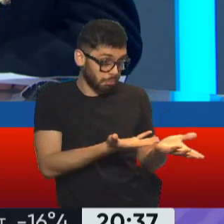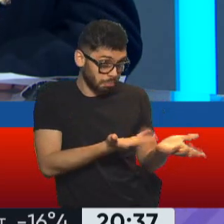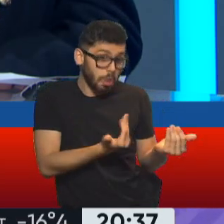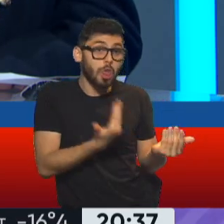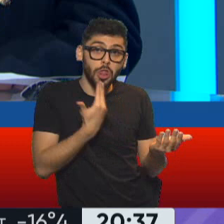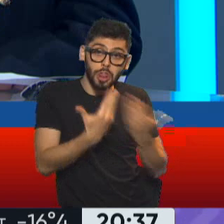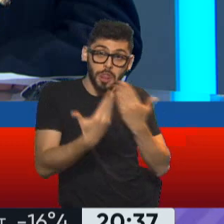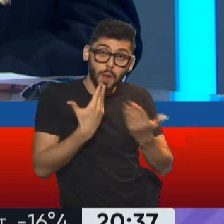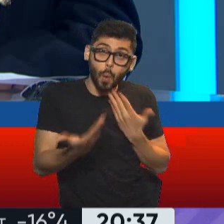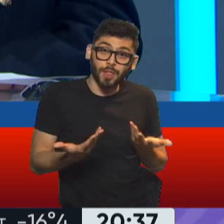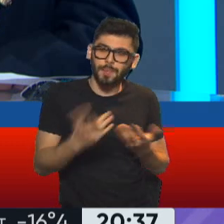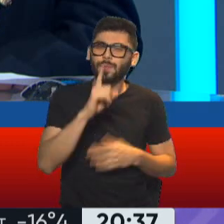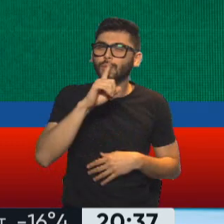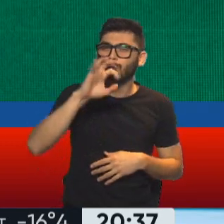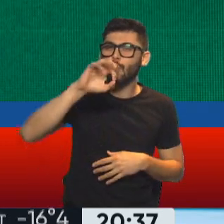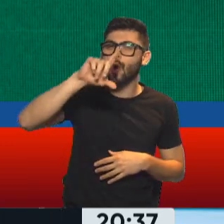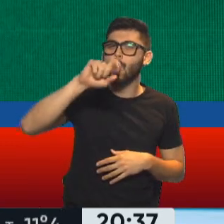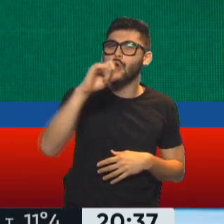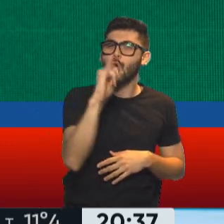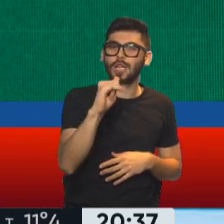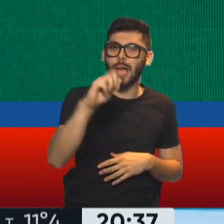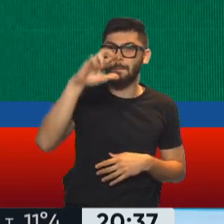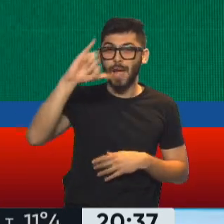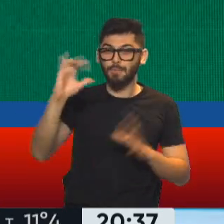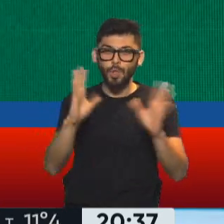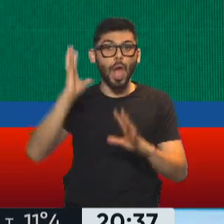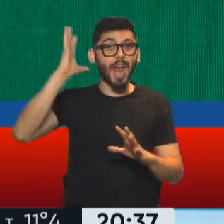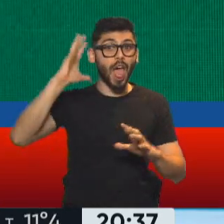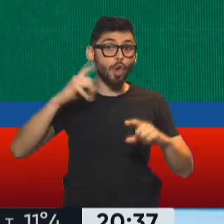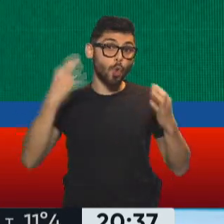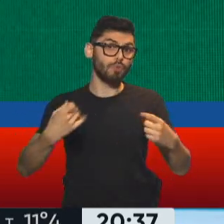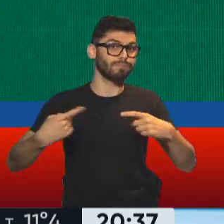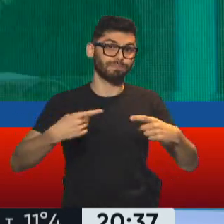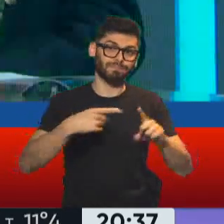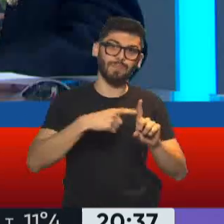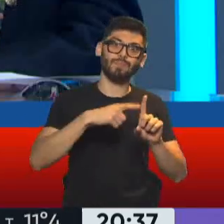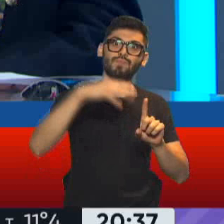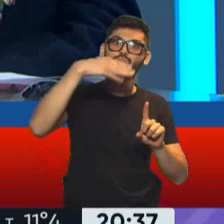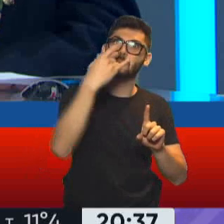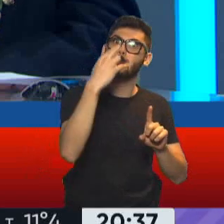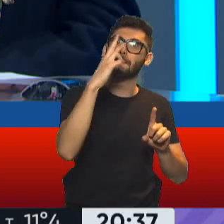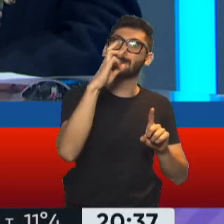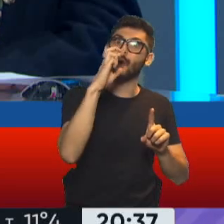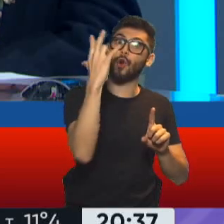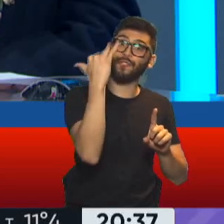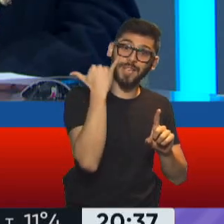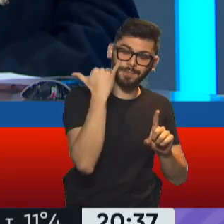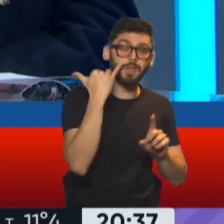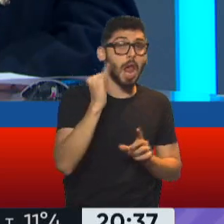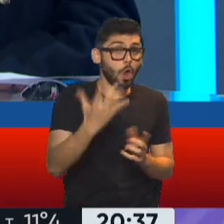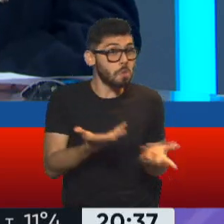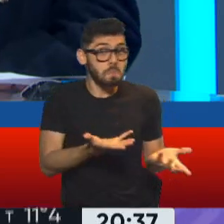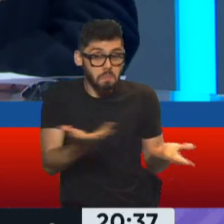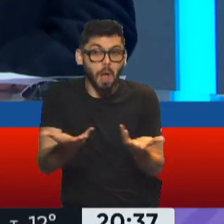partidos políticos. Hablamos de Tolosa Paz, que esta mañana tuvo un cruce en la radio con López Murphy, justamente. Exactamente. Bueno, ella invitó a un